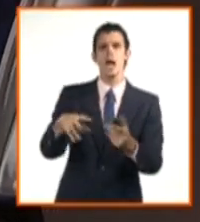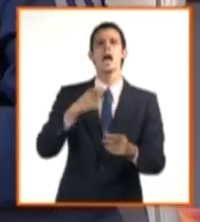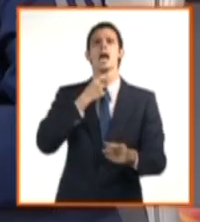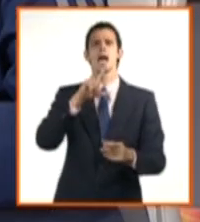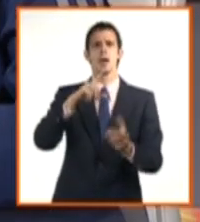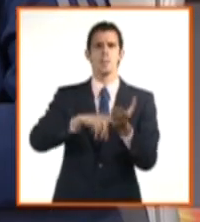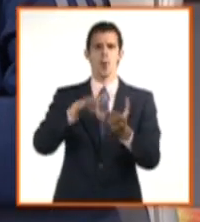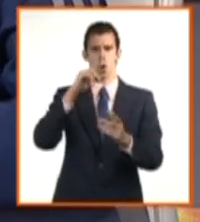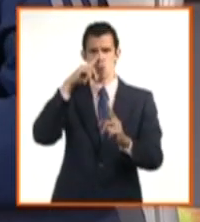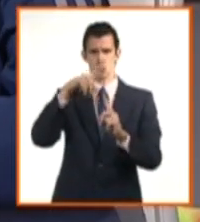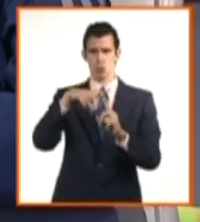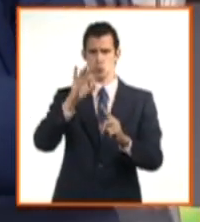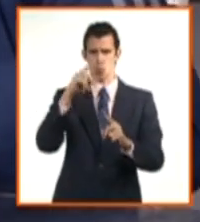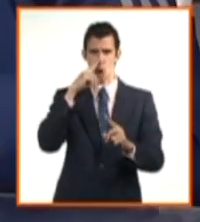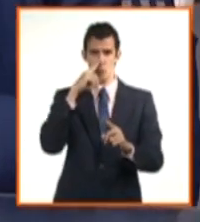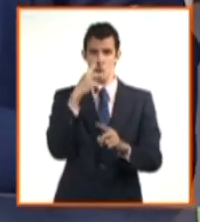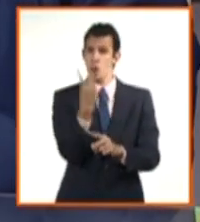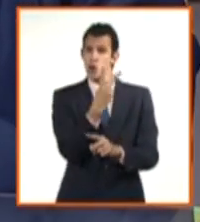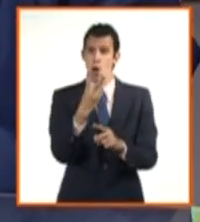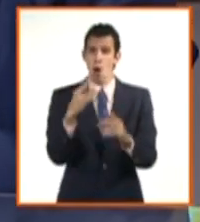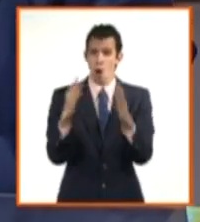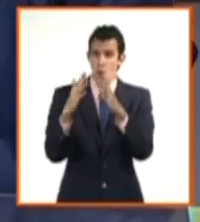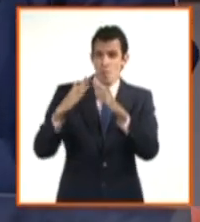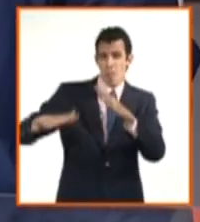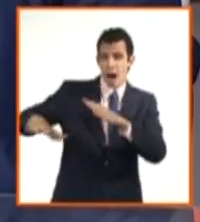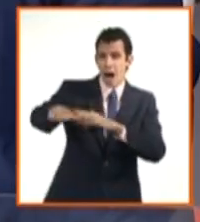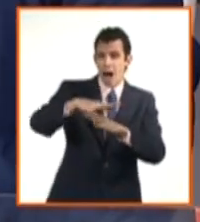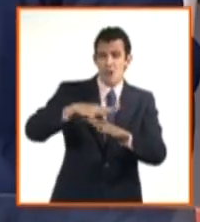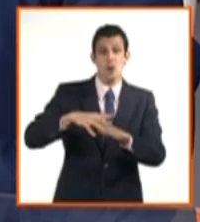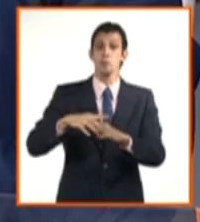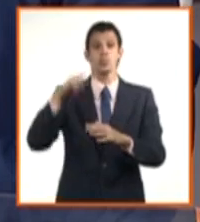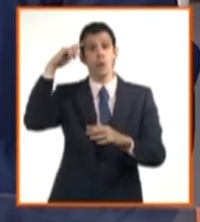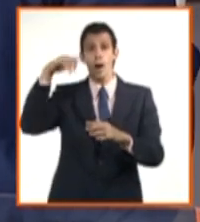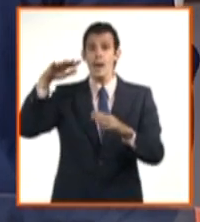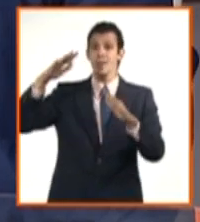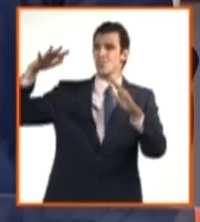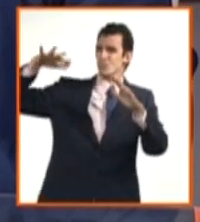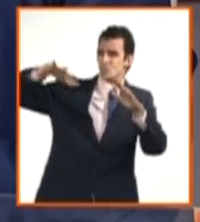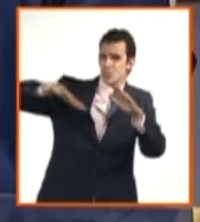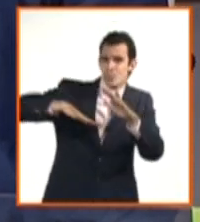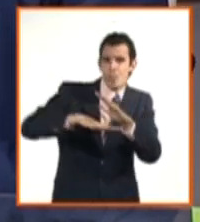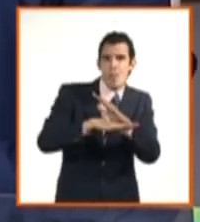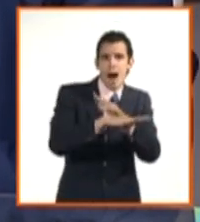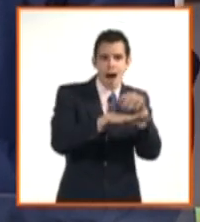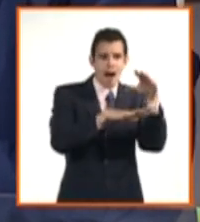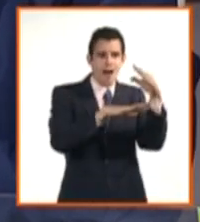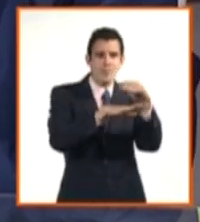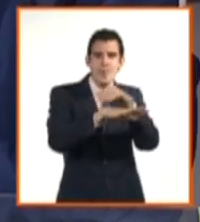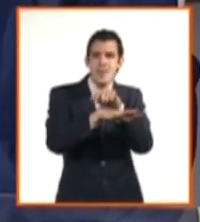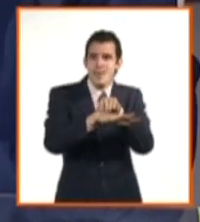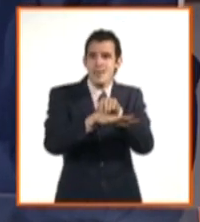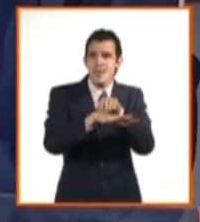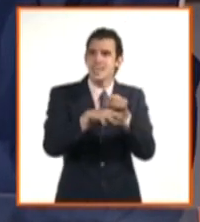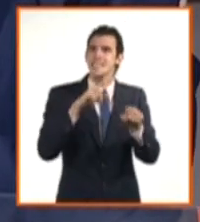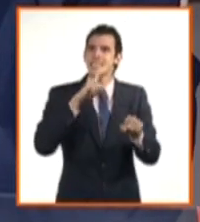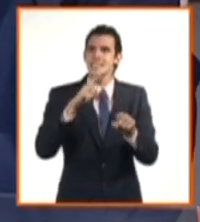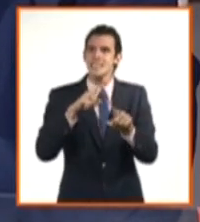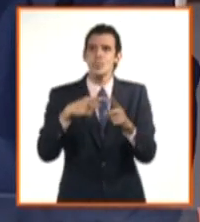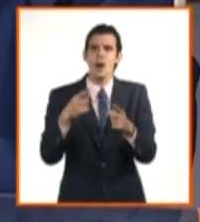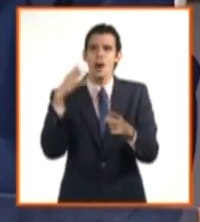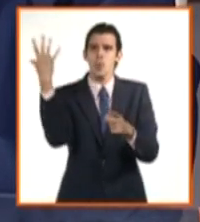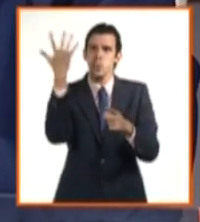pero tiene mucho que ver con que un puente peatonal de hierro que acá en el